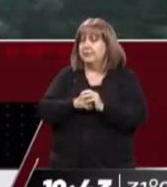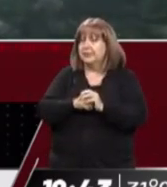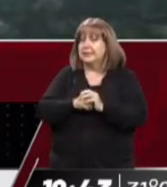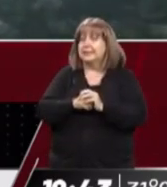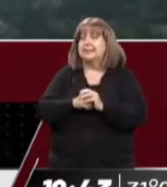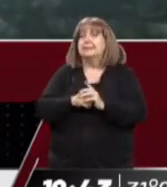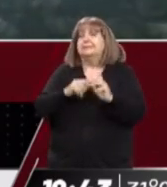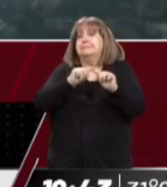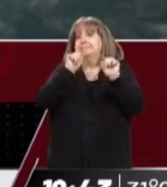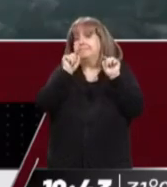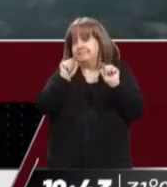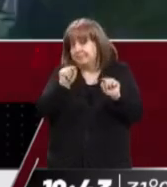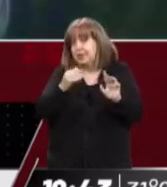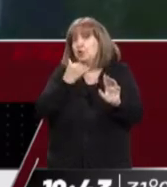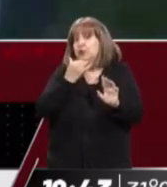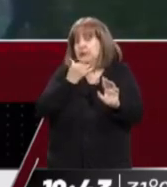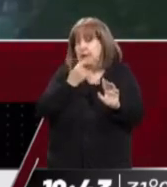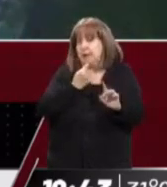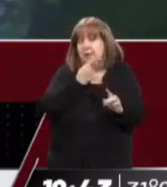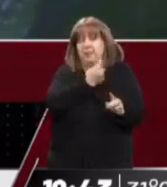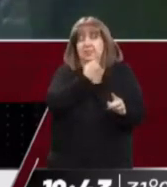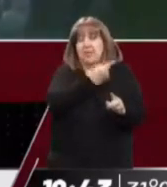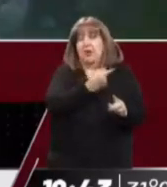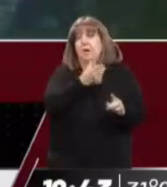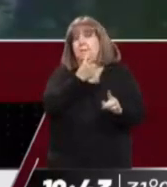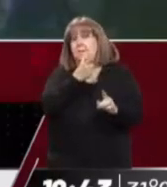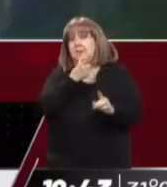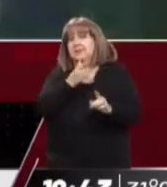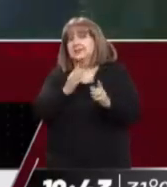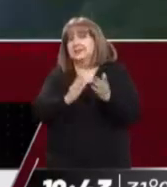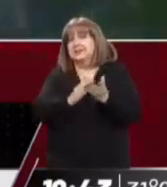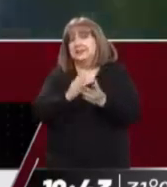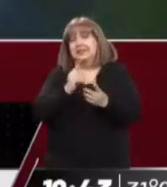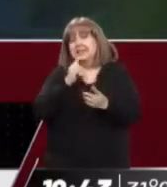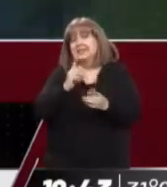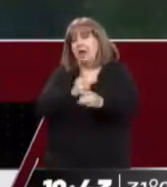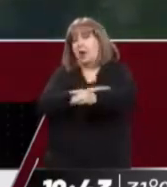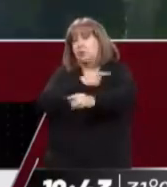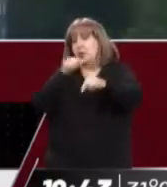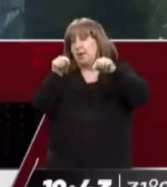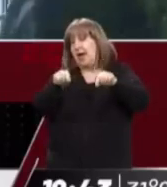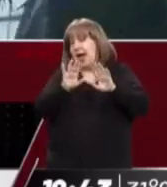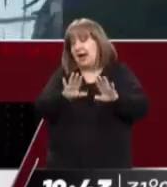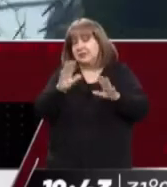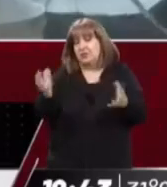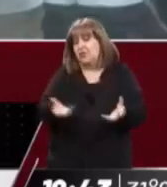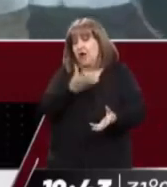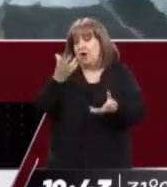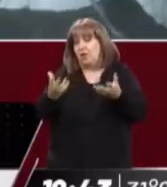la causa No se sabe aún pero sí me comentaban también que era frecuente que se que hubiese fuego en el lugar no sé si ustedes recuerdan